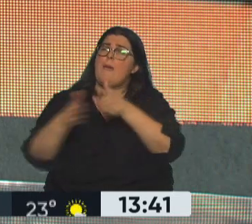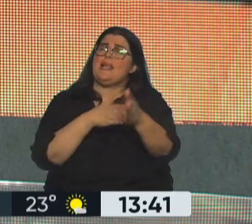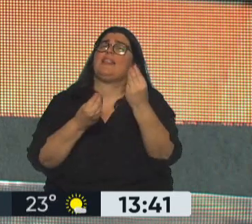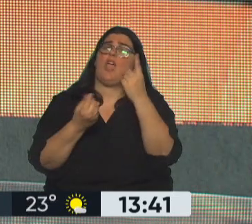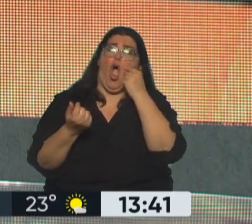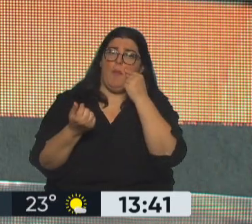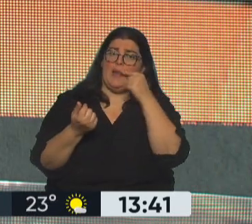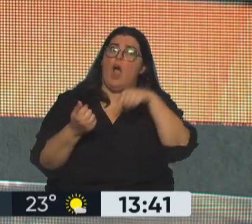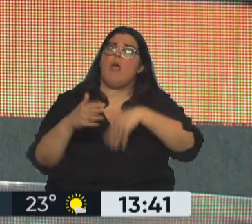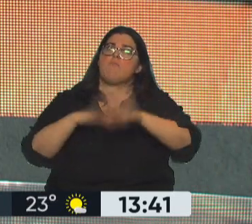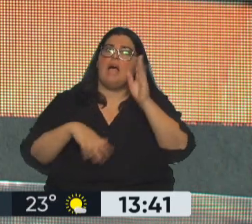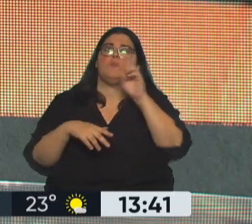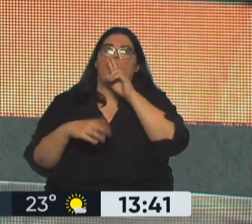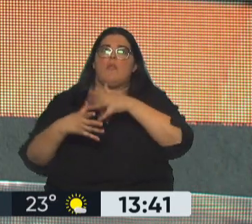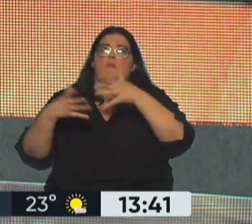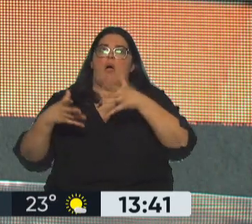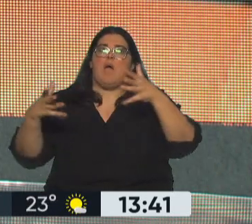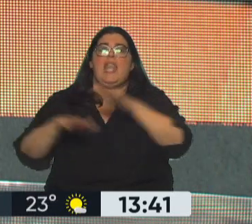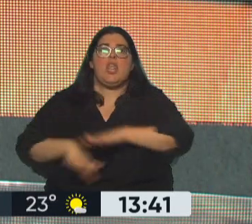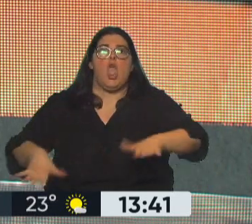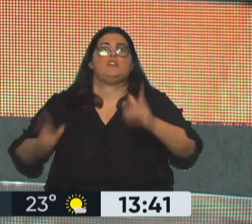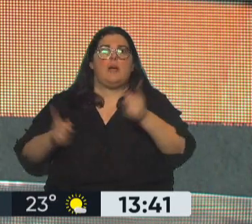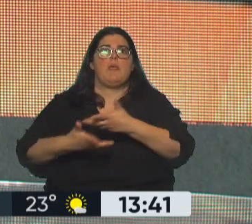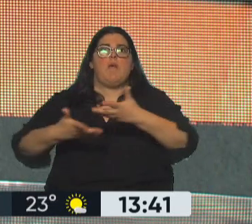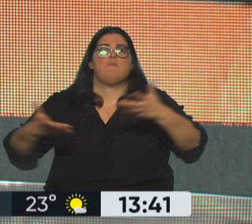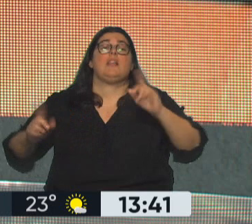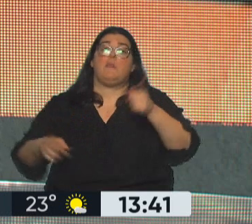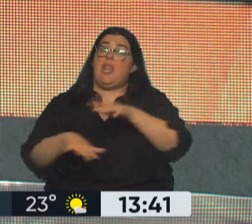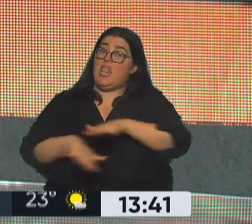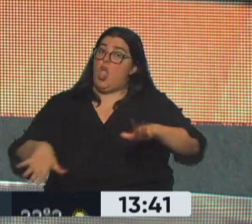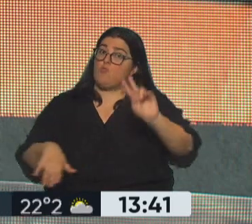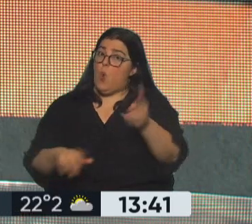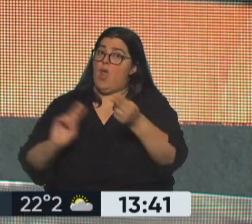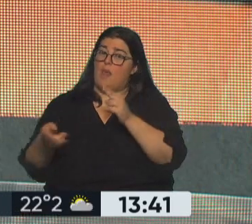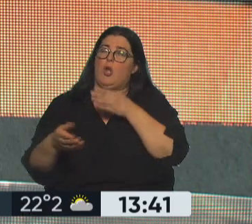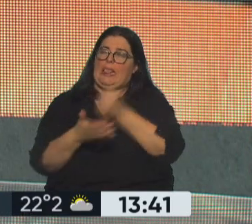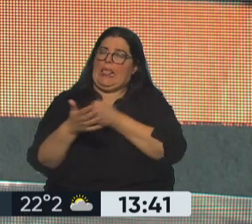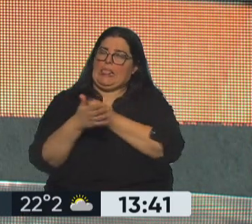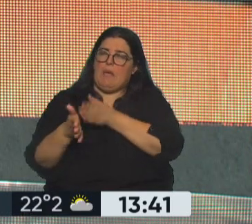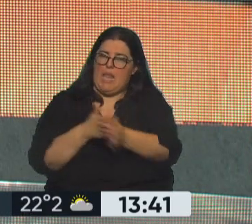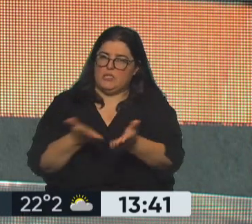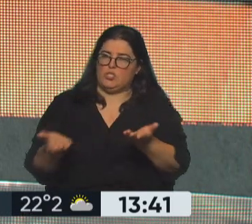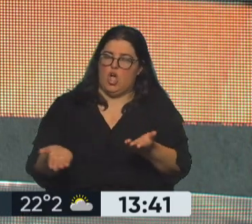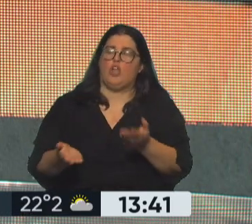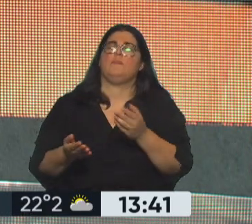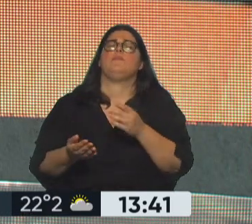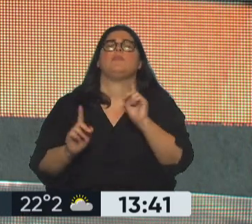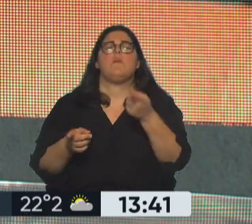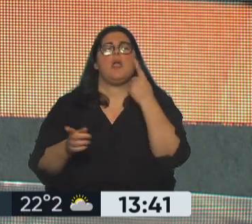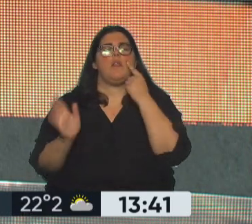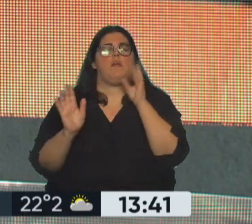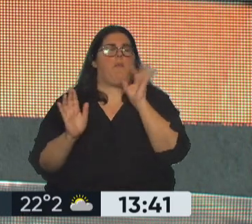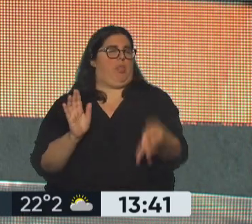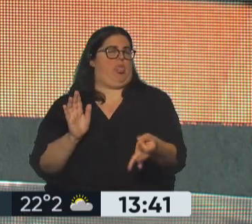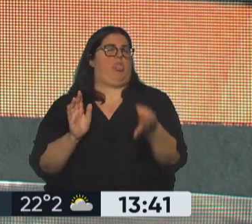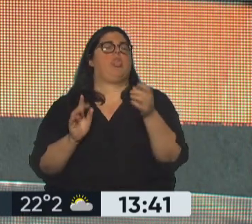más mujeres, cada vez más niños y cada vez más niños que mueren también en estos intentos. Otros elementos que demuestran esta utilización política